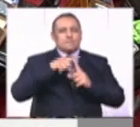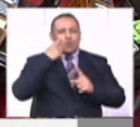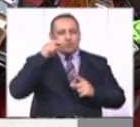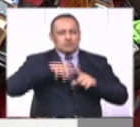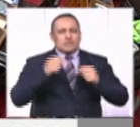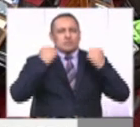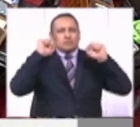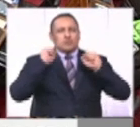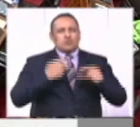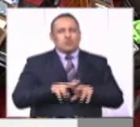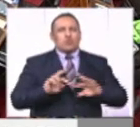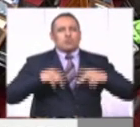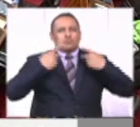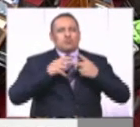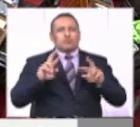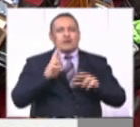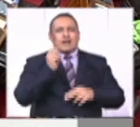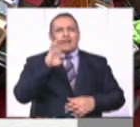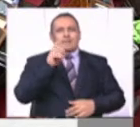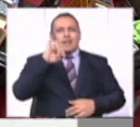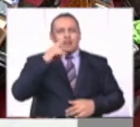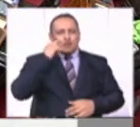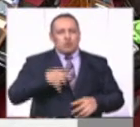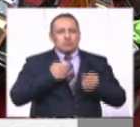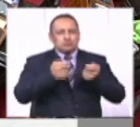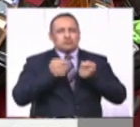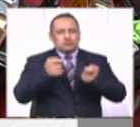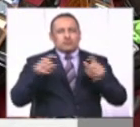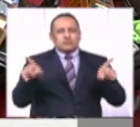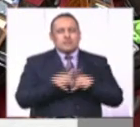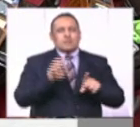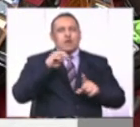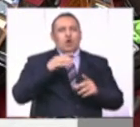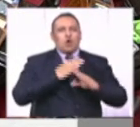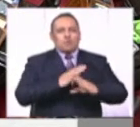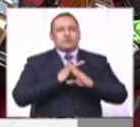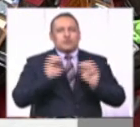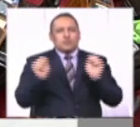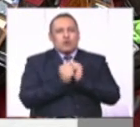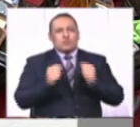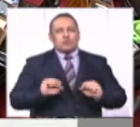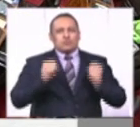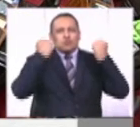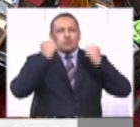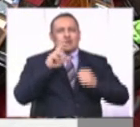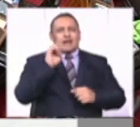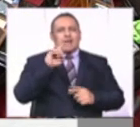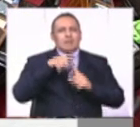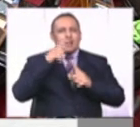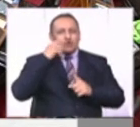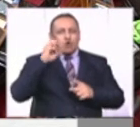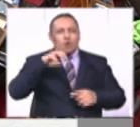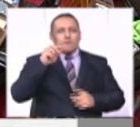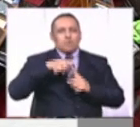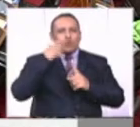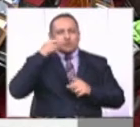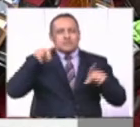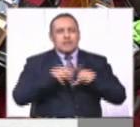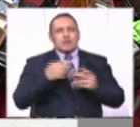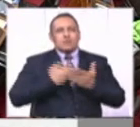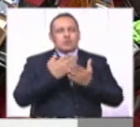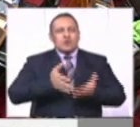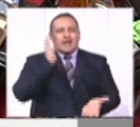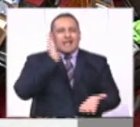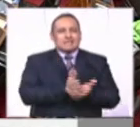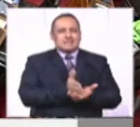conspiración para una rebelión sedición o motín omisión de resistencia Rebelión o motín contemplados y